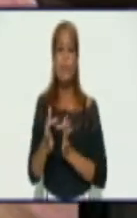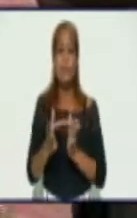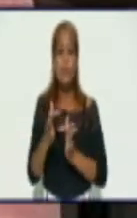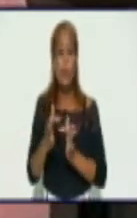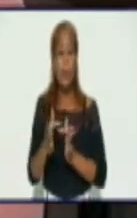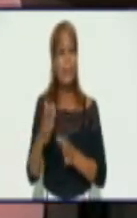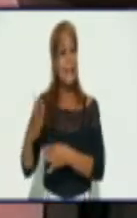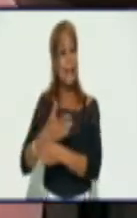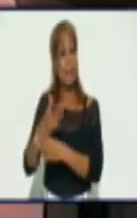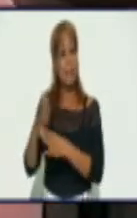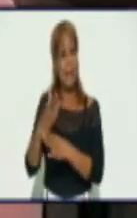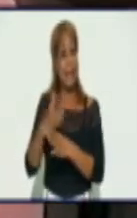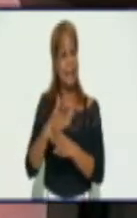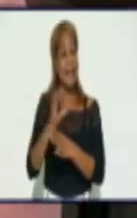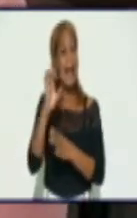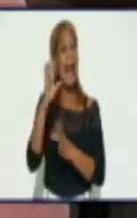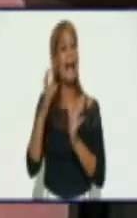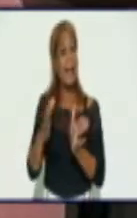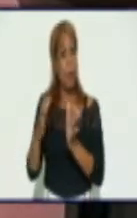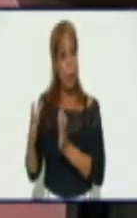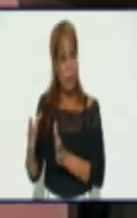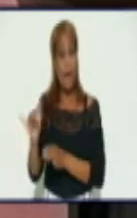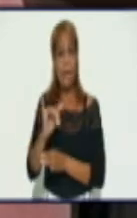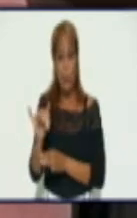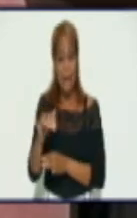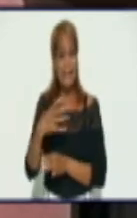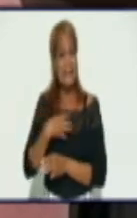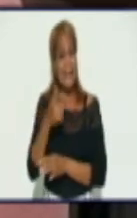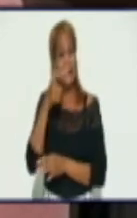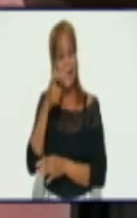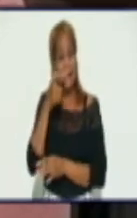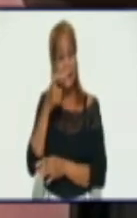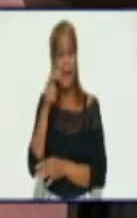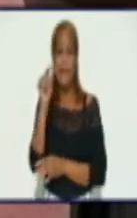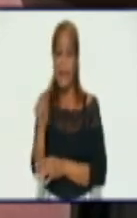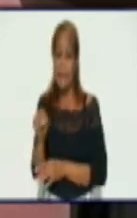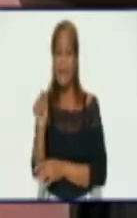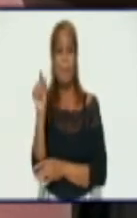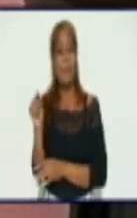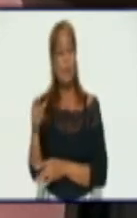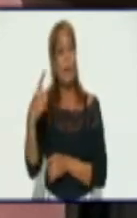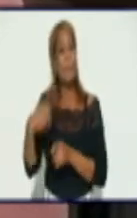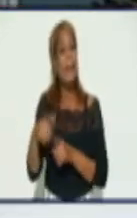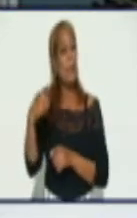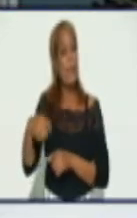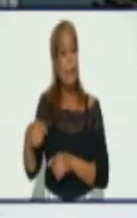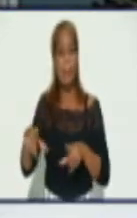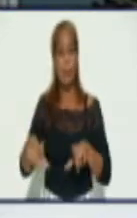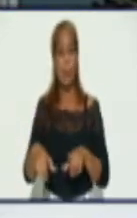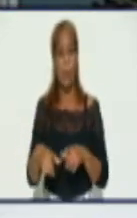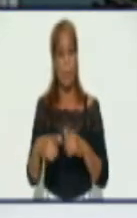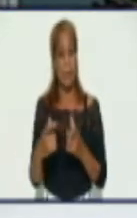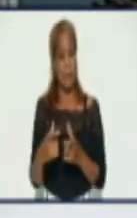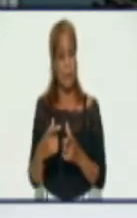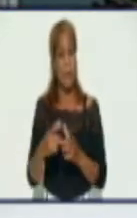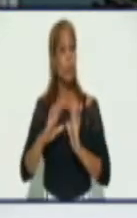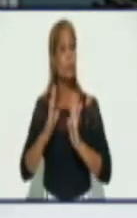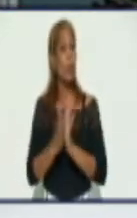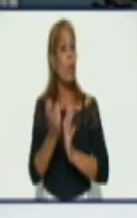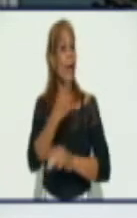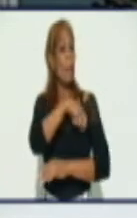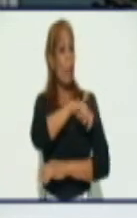categorías reciba lo que corresponde. Pero si nosotros no cumplimos como población con las